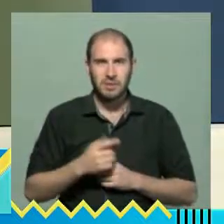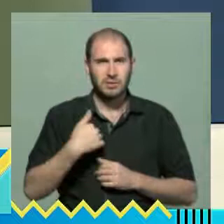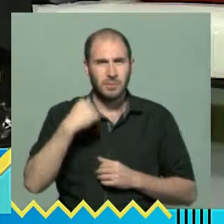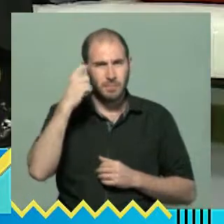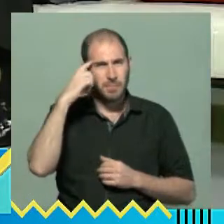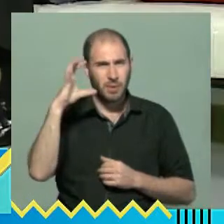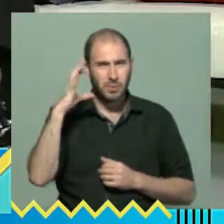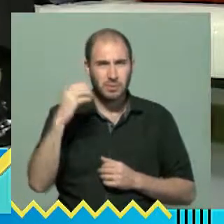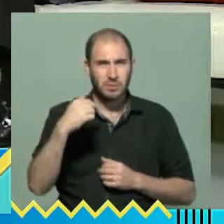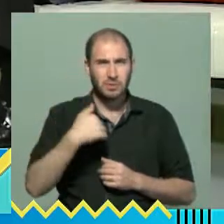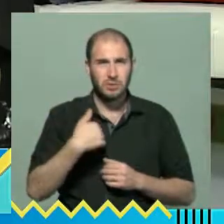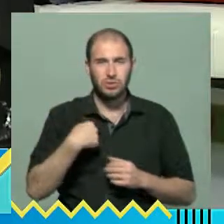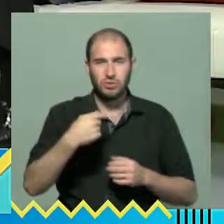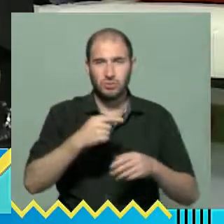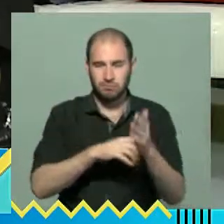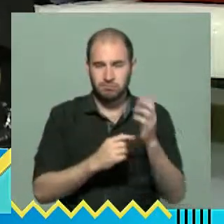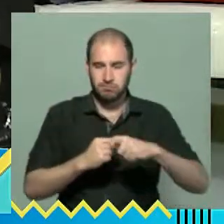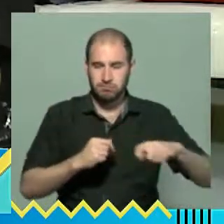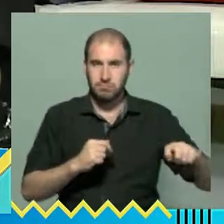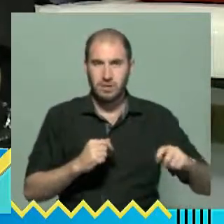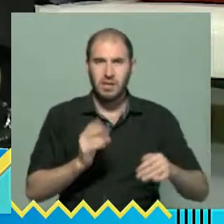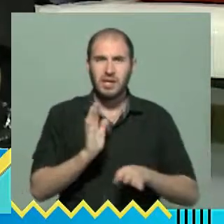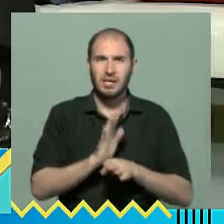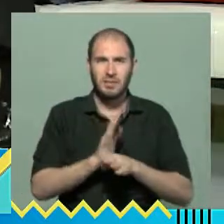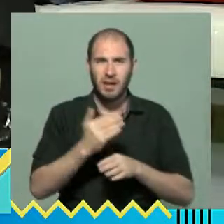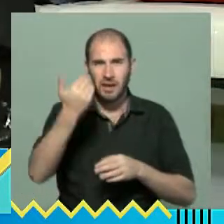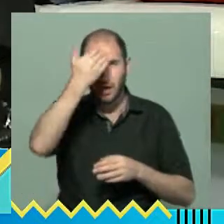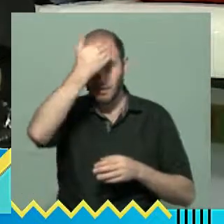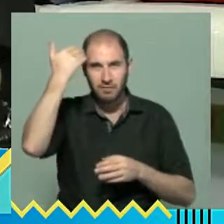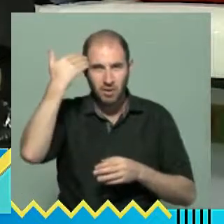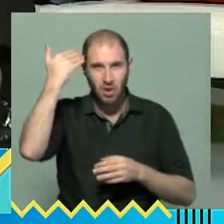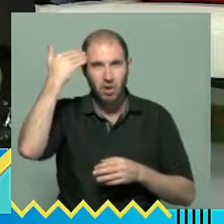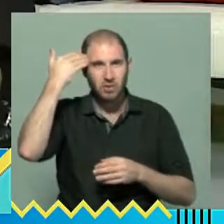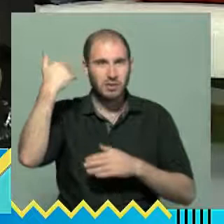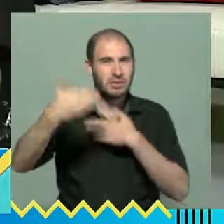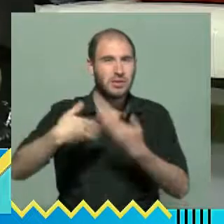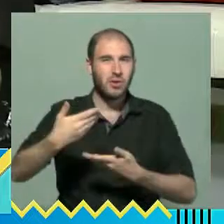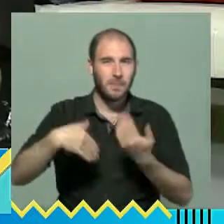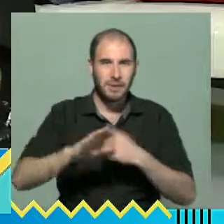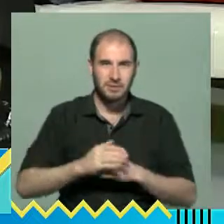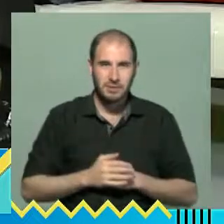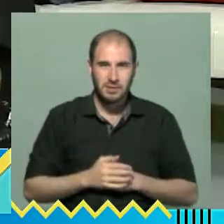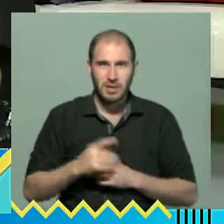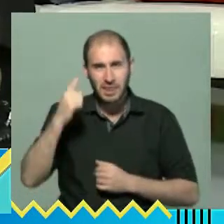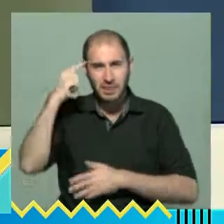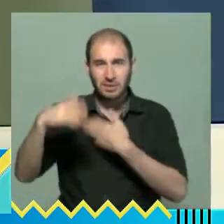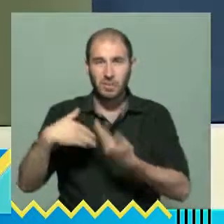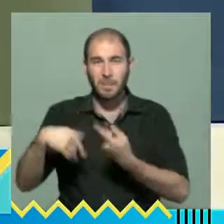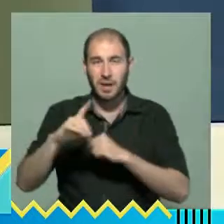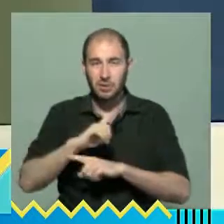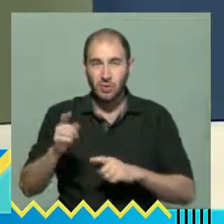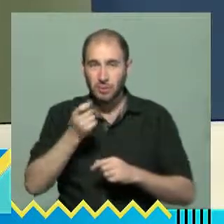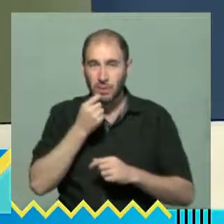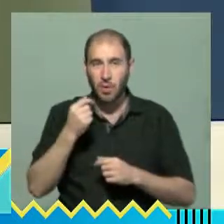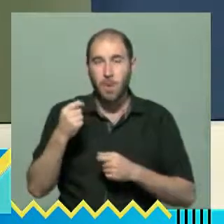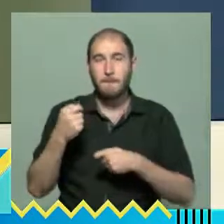cuando decía que yo era zurda para escribir, bueno, significaba que tenía el otro hemisferio más desarrollado. No necesariamente más desarrollado, podés tener la